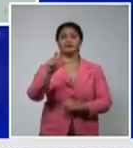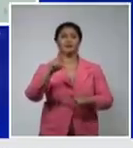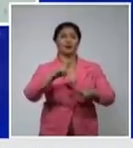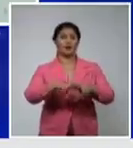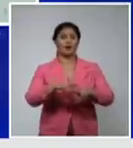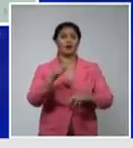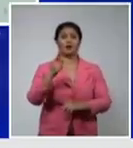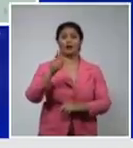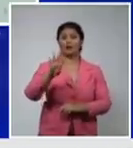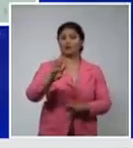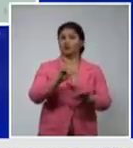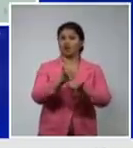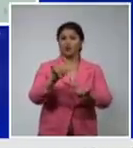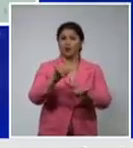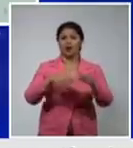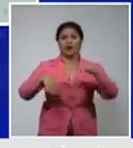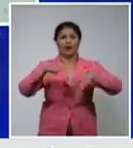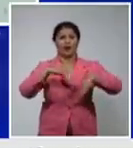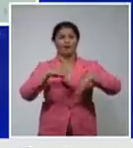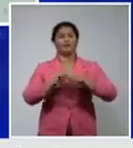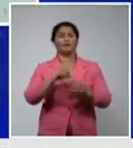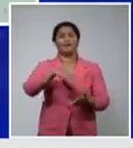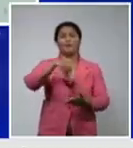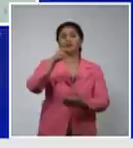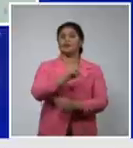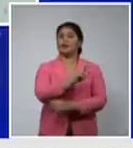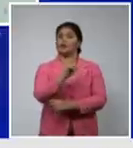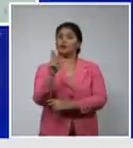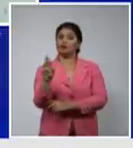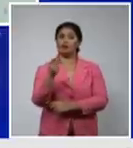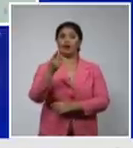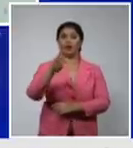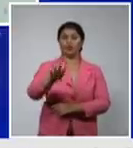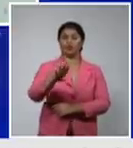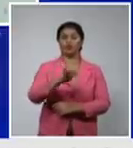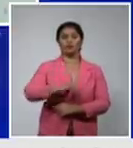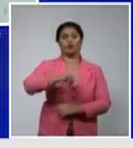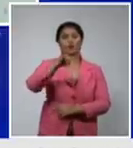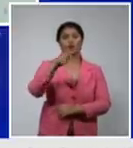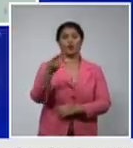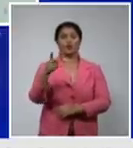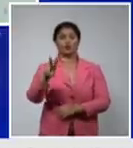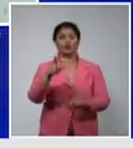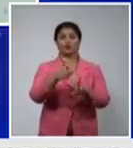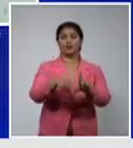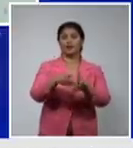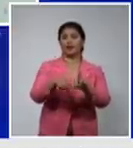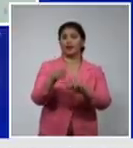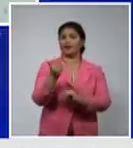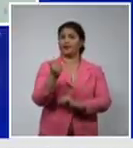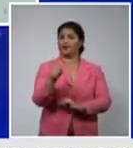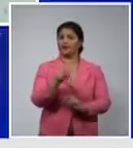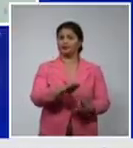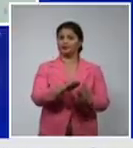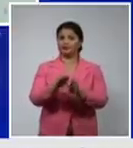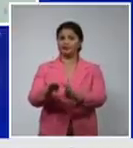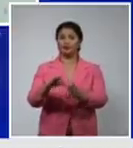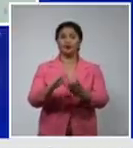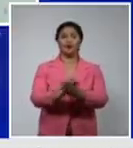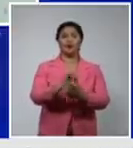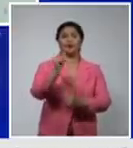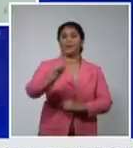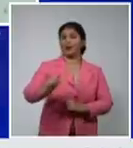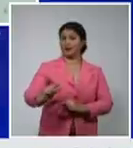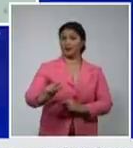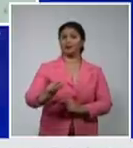igual que Plaza de la Revolución, Boyeros 12 y Regla 10. Mayabeque,